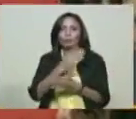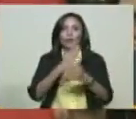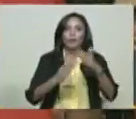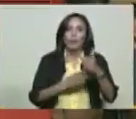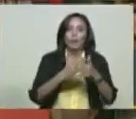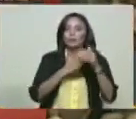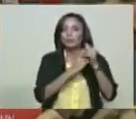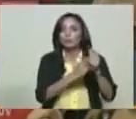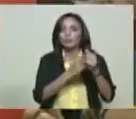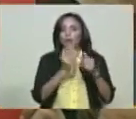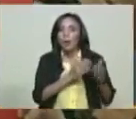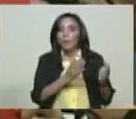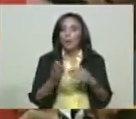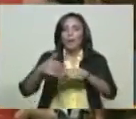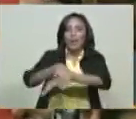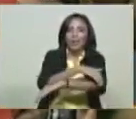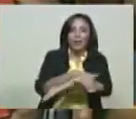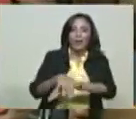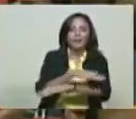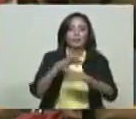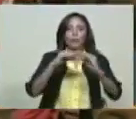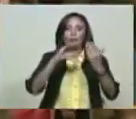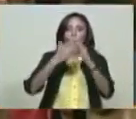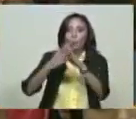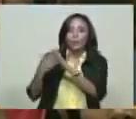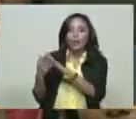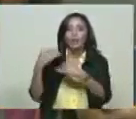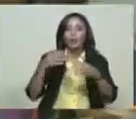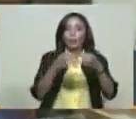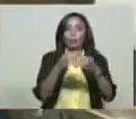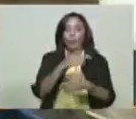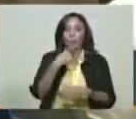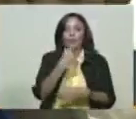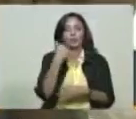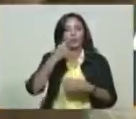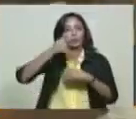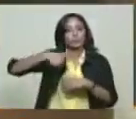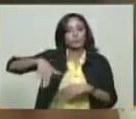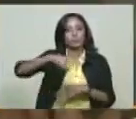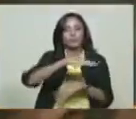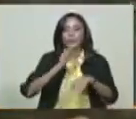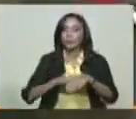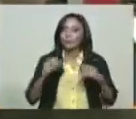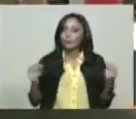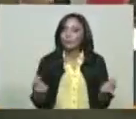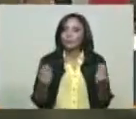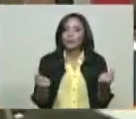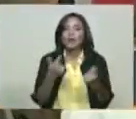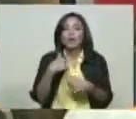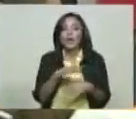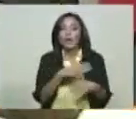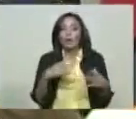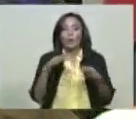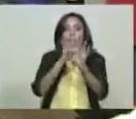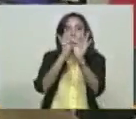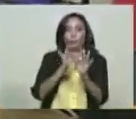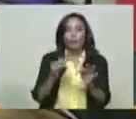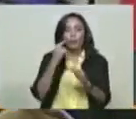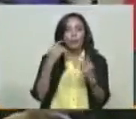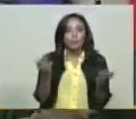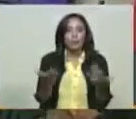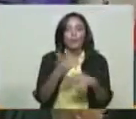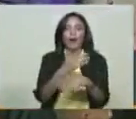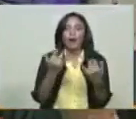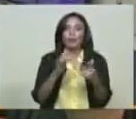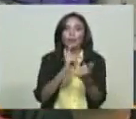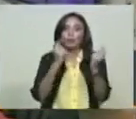los jefes de calle los jefes de comunidad y la juve que comience con el espíritu de precisamente